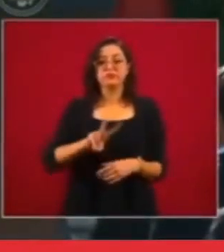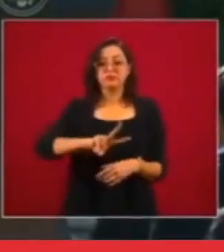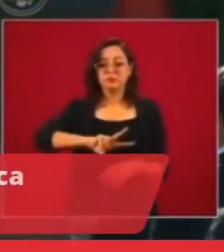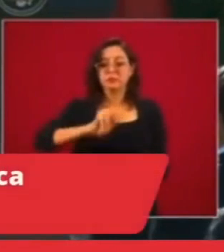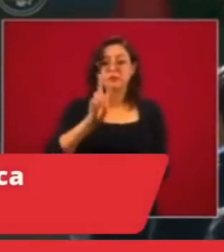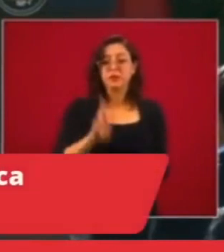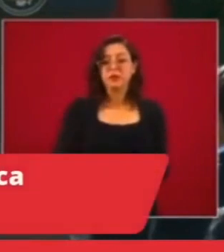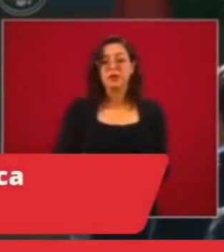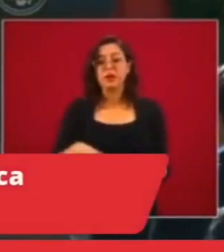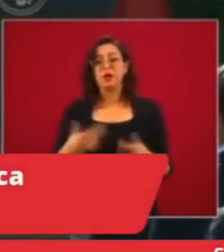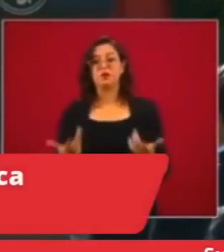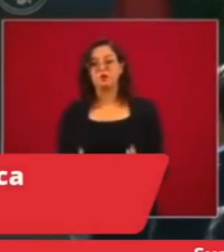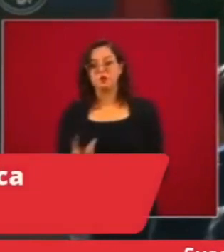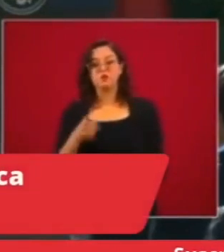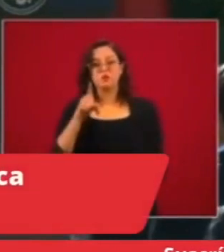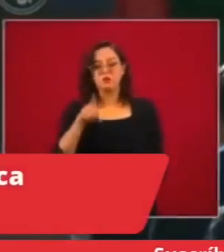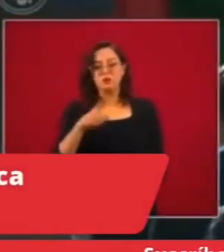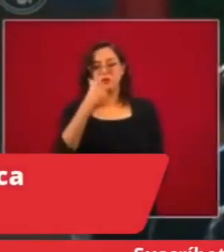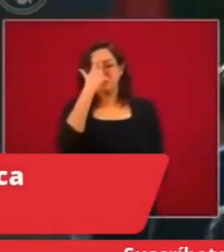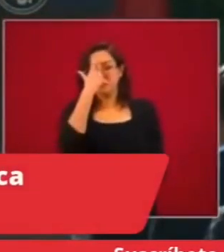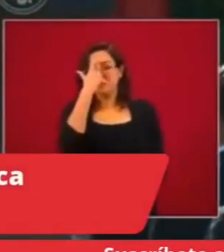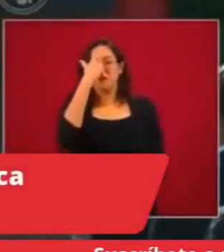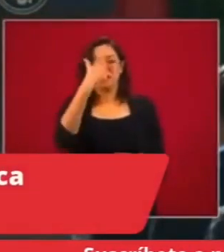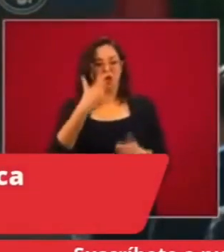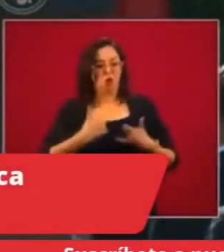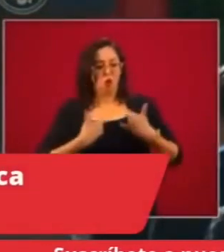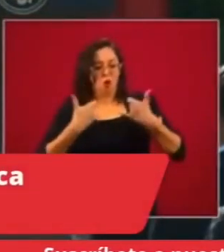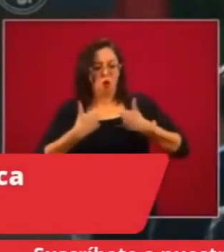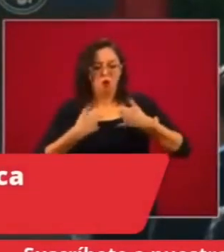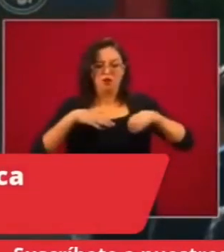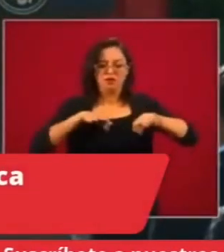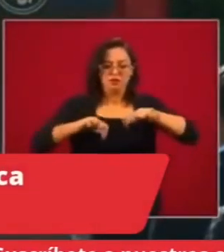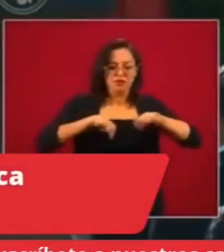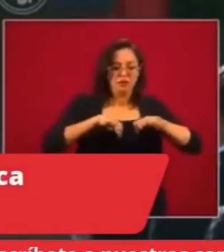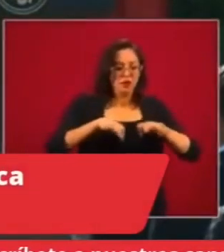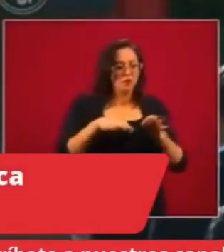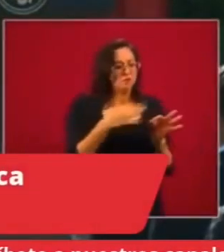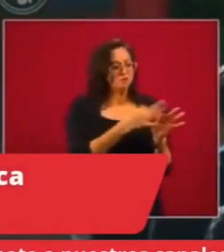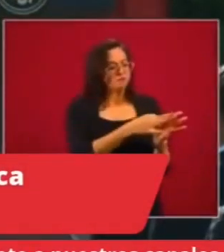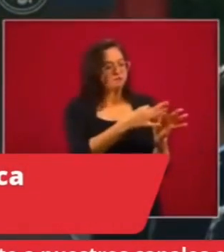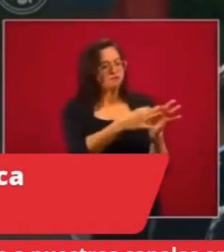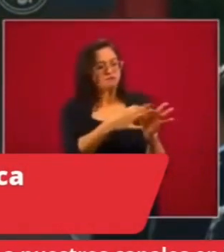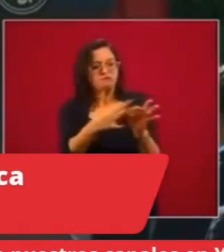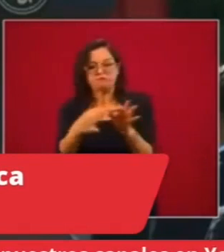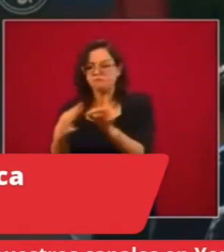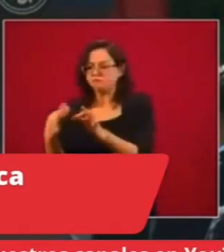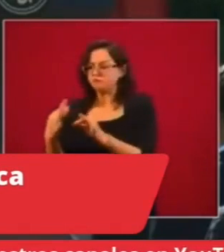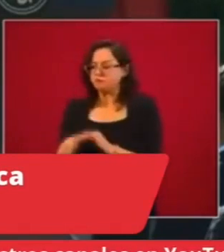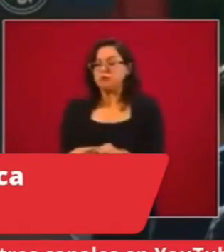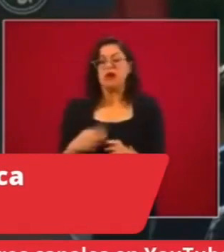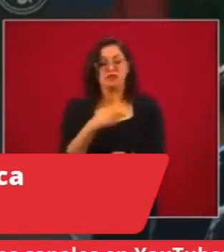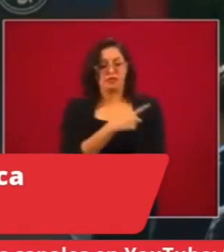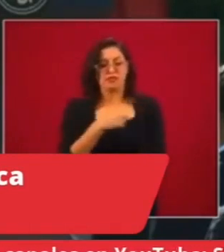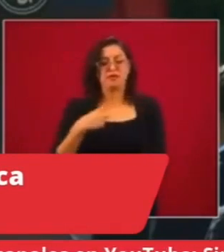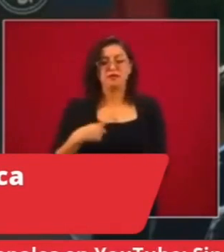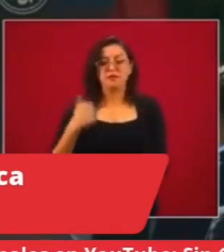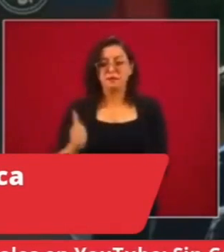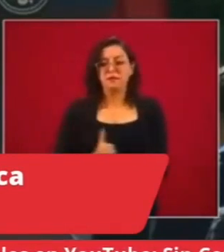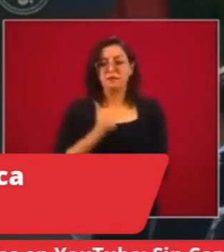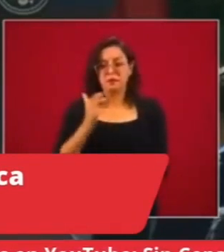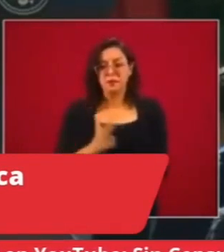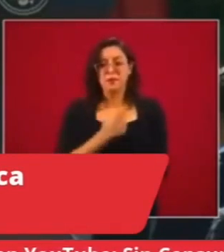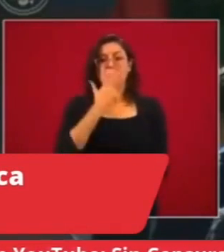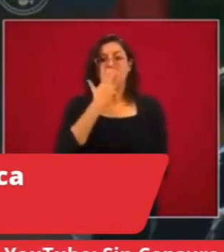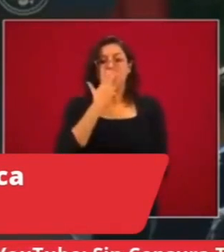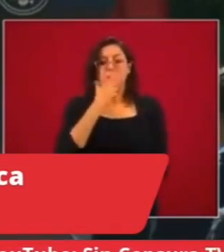de establecer su agenda, la agenda de México en relación a Estados Unidos.